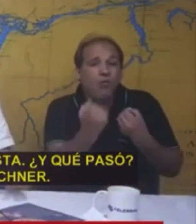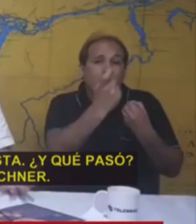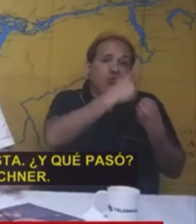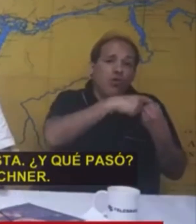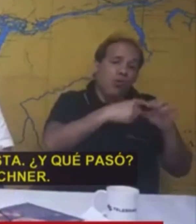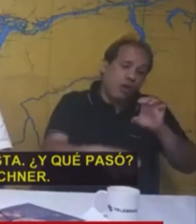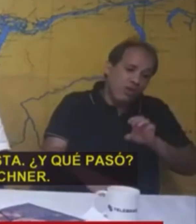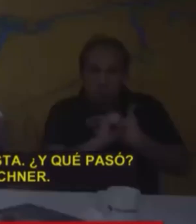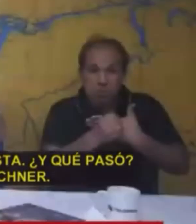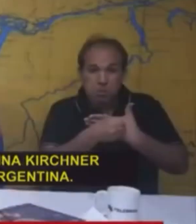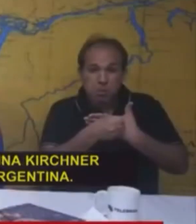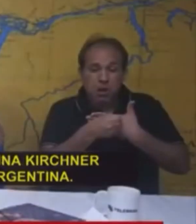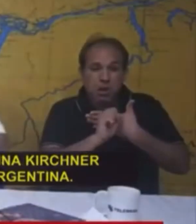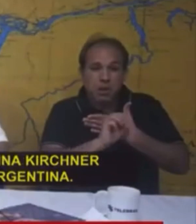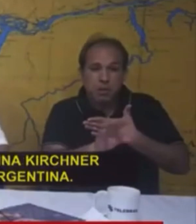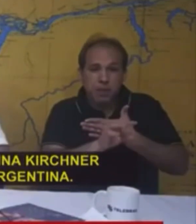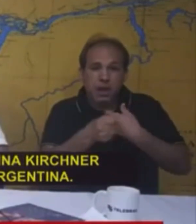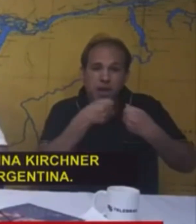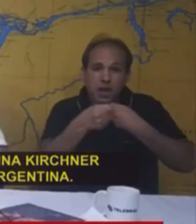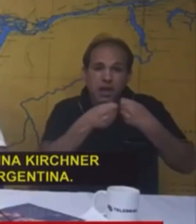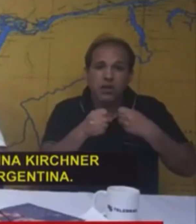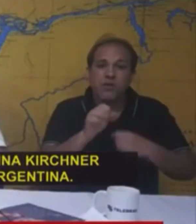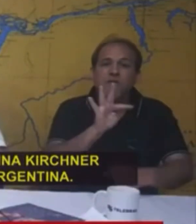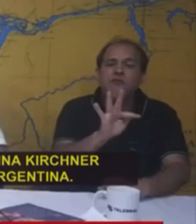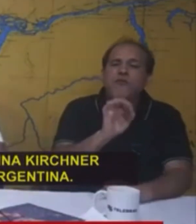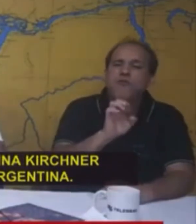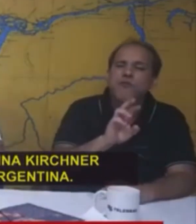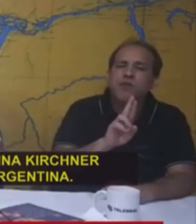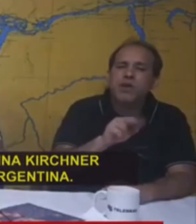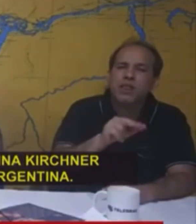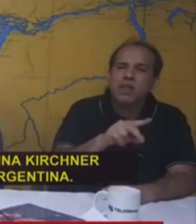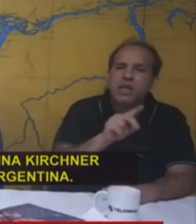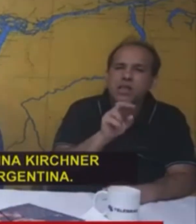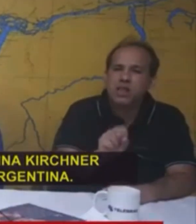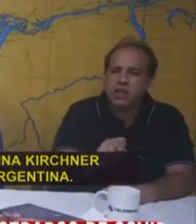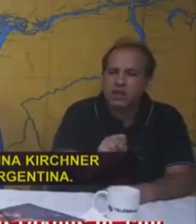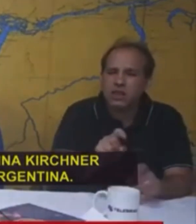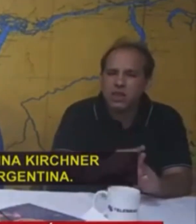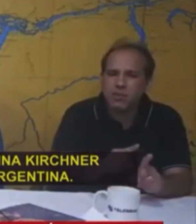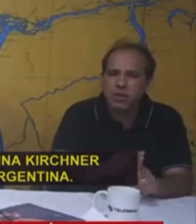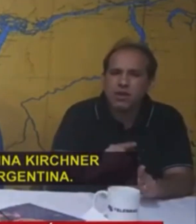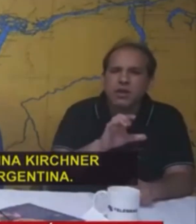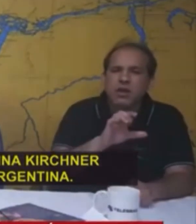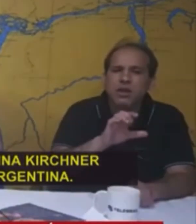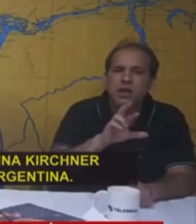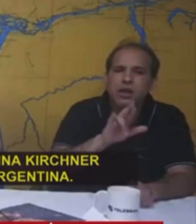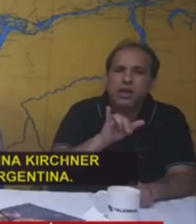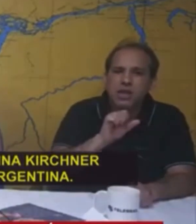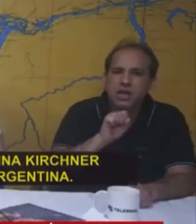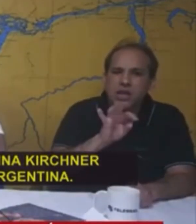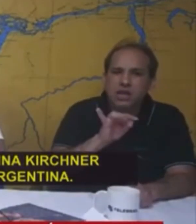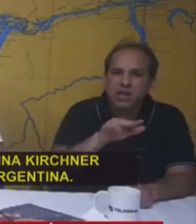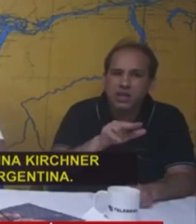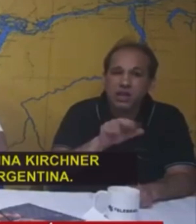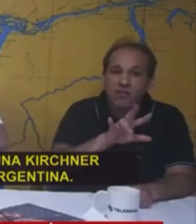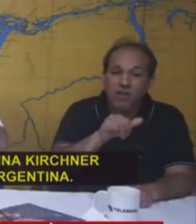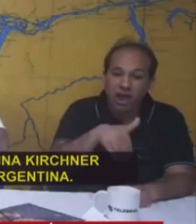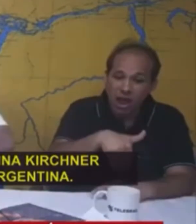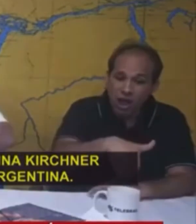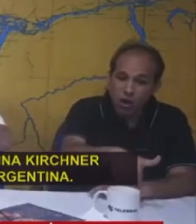esquerdalha da Cristina Kirchner. Está lá o Fernandes, o presidente, e a Cristina Kirchner vão agora,